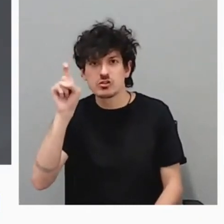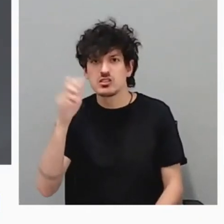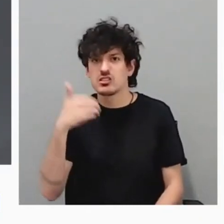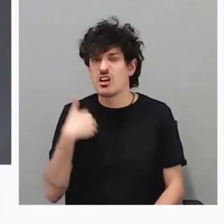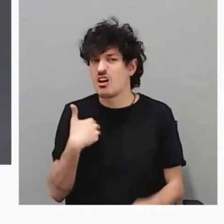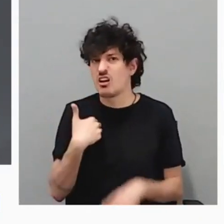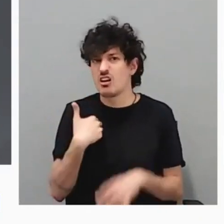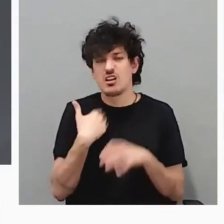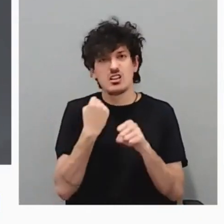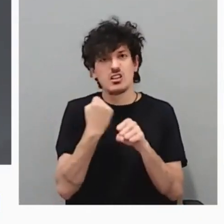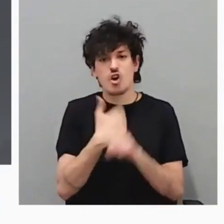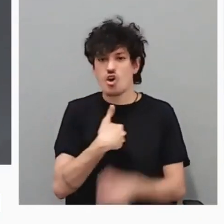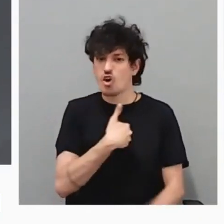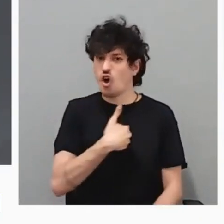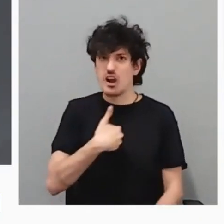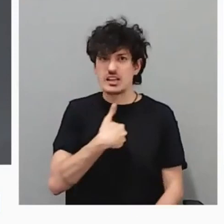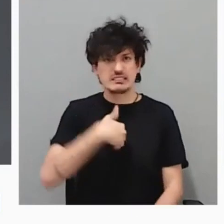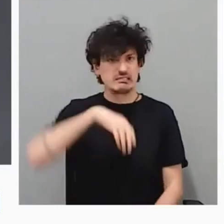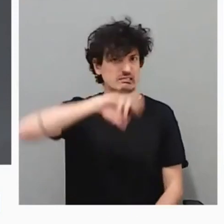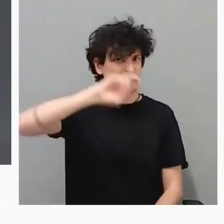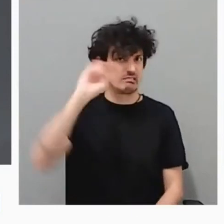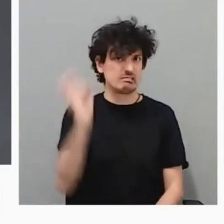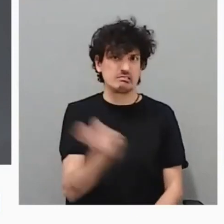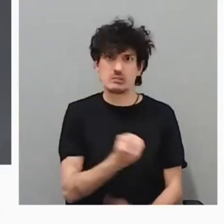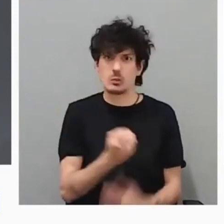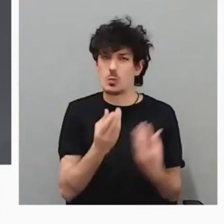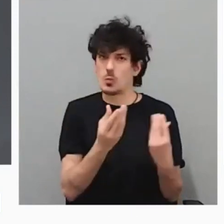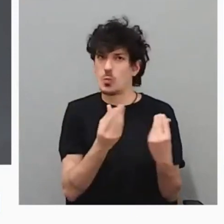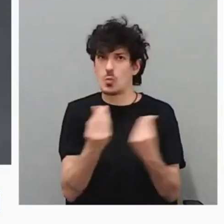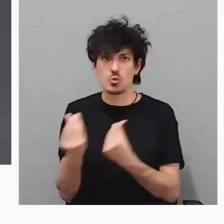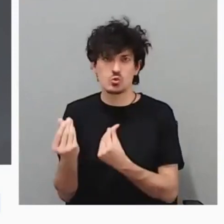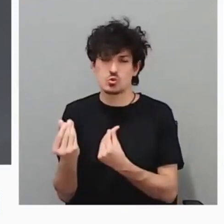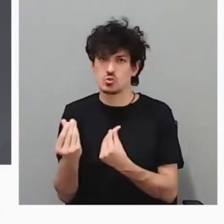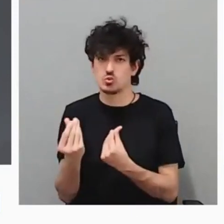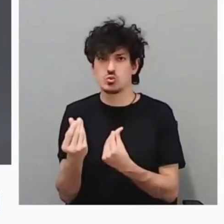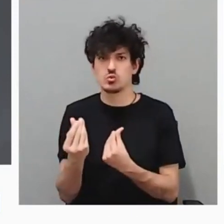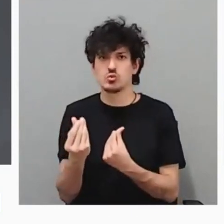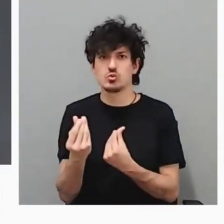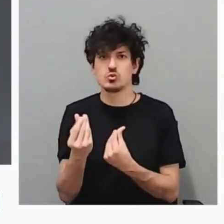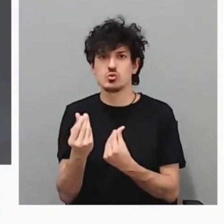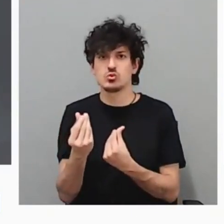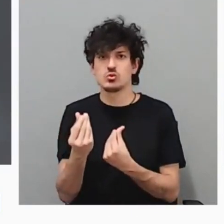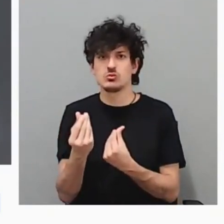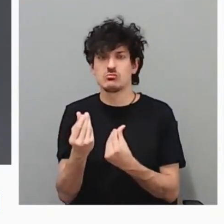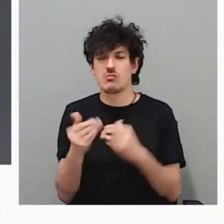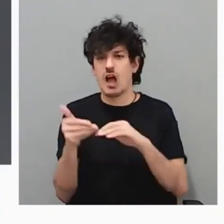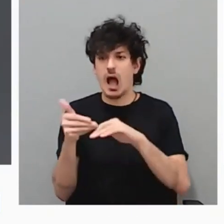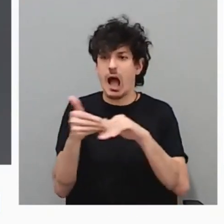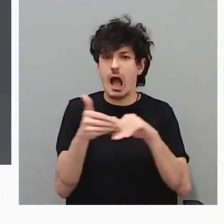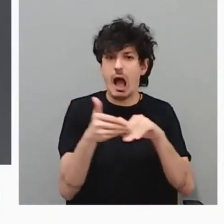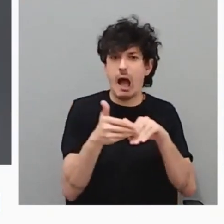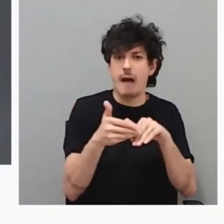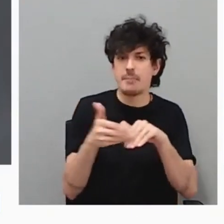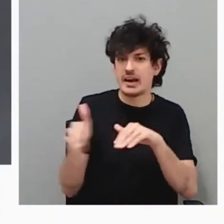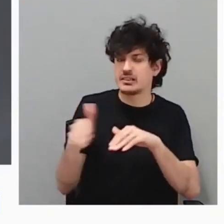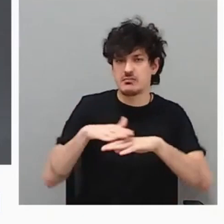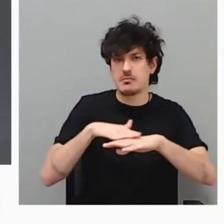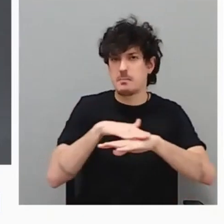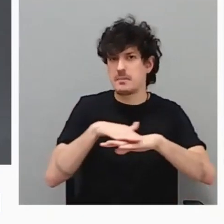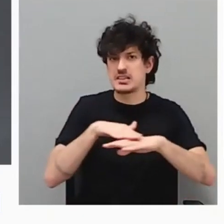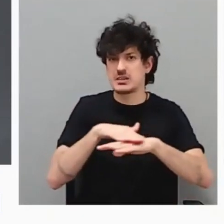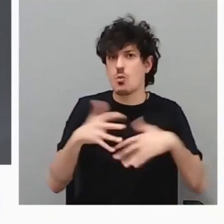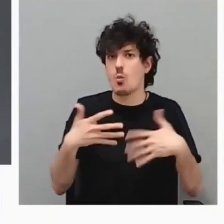labores diferentes dentro de un proyecto educacional, aparte de la fundamental, que es la